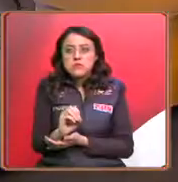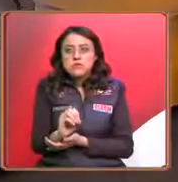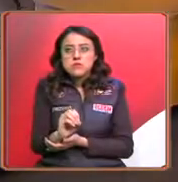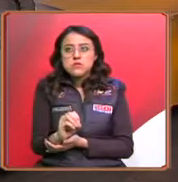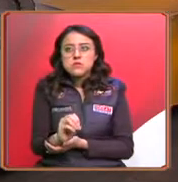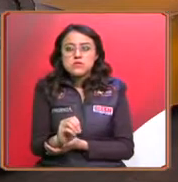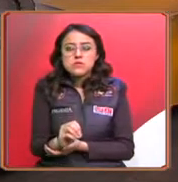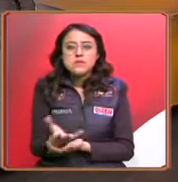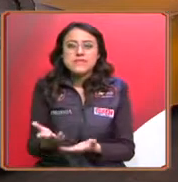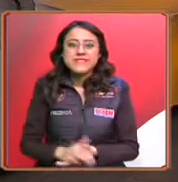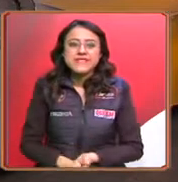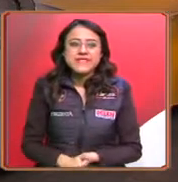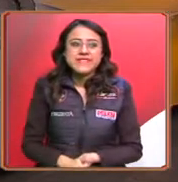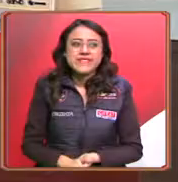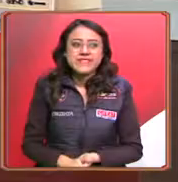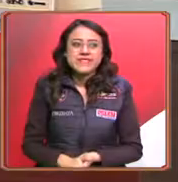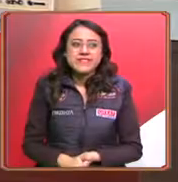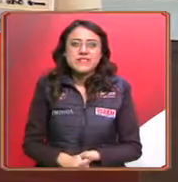Digo, qué bárbaro.